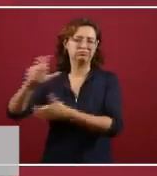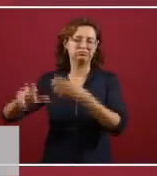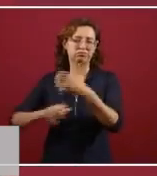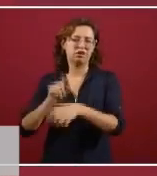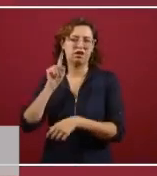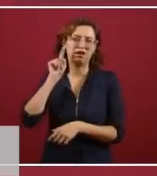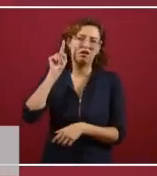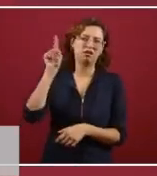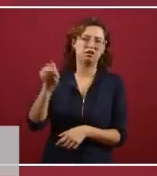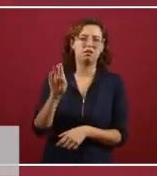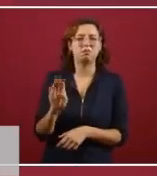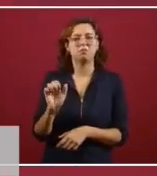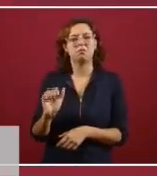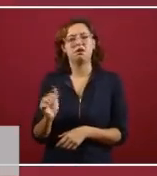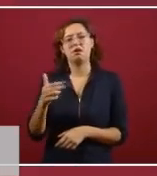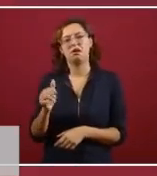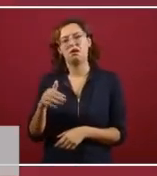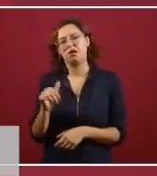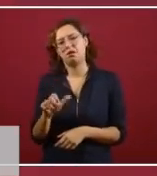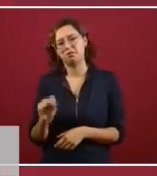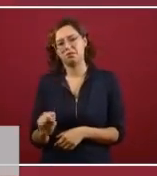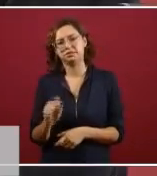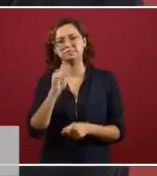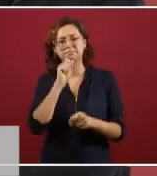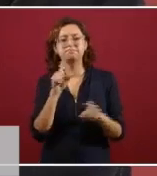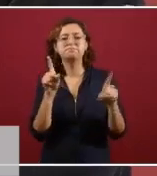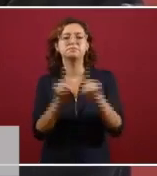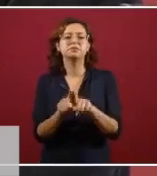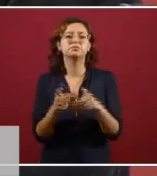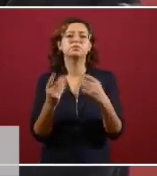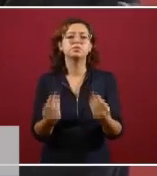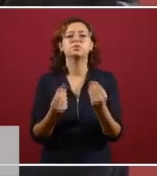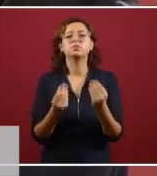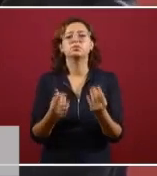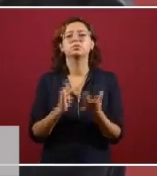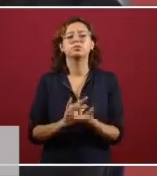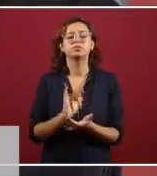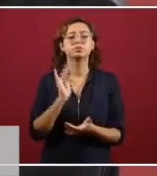se luchó tanto para mantener las mismas prácticas corruptas del pasado.